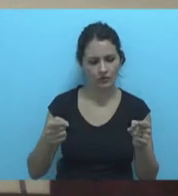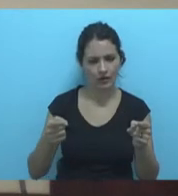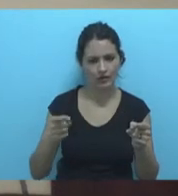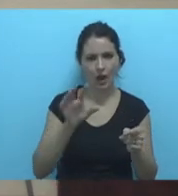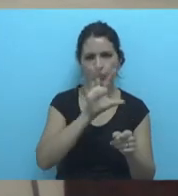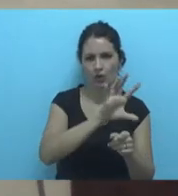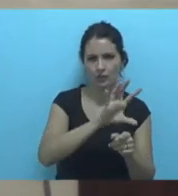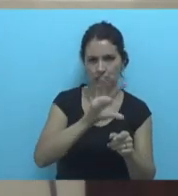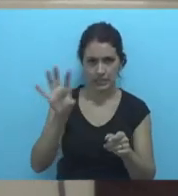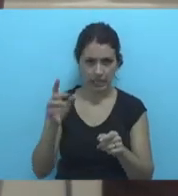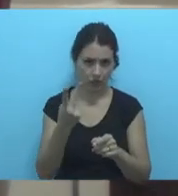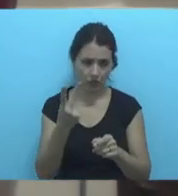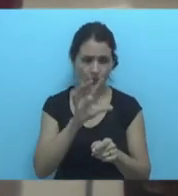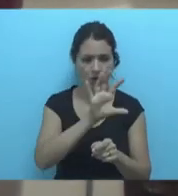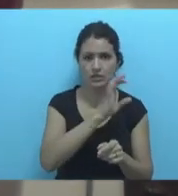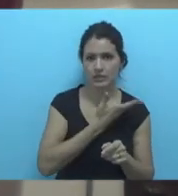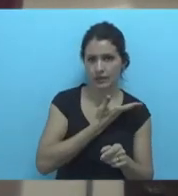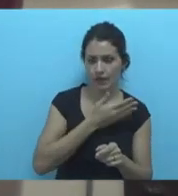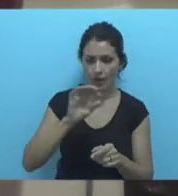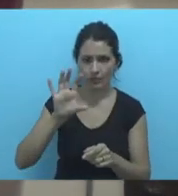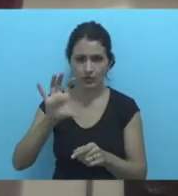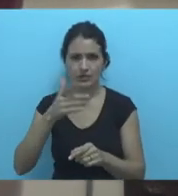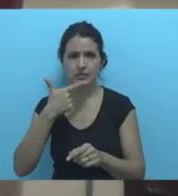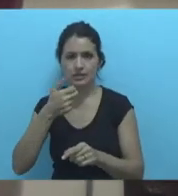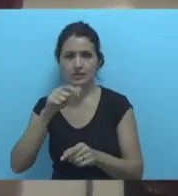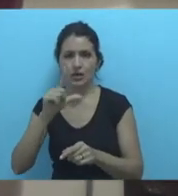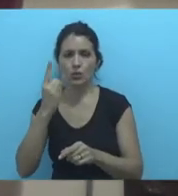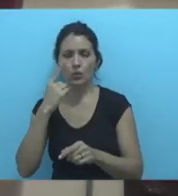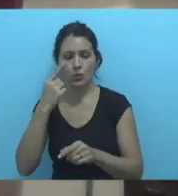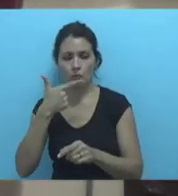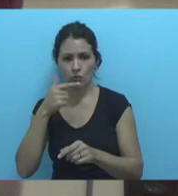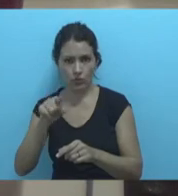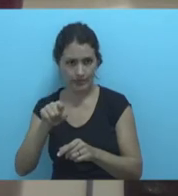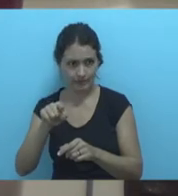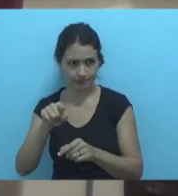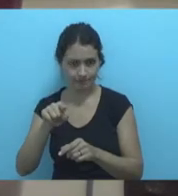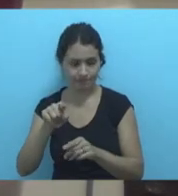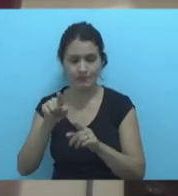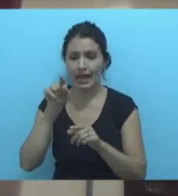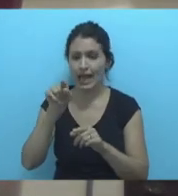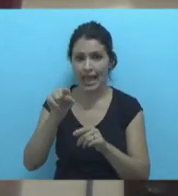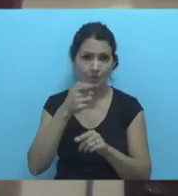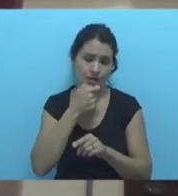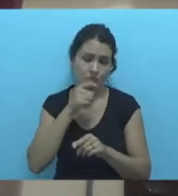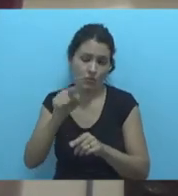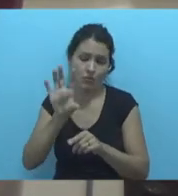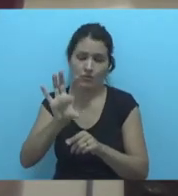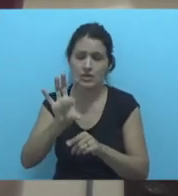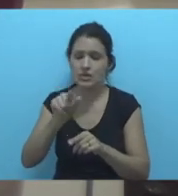de San Luis y la provincia de Santa Fe. San Luis no suscribió el consenso fiscal, el